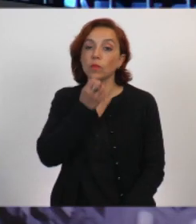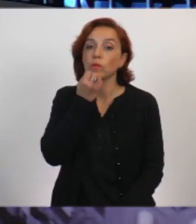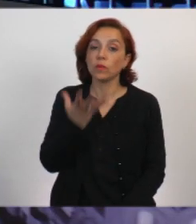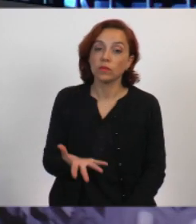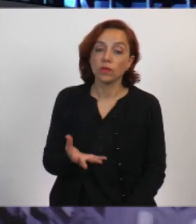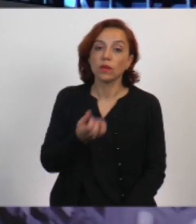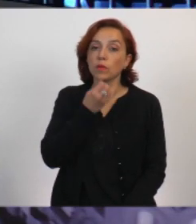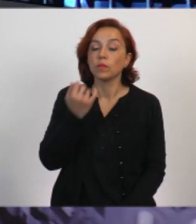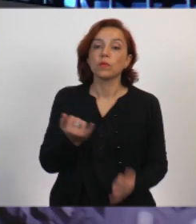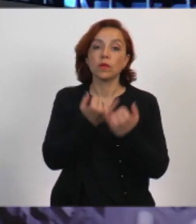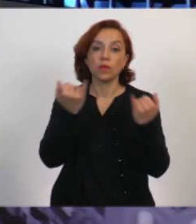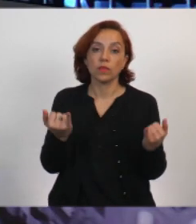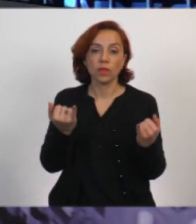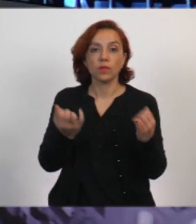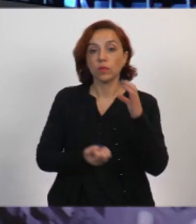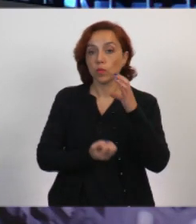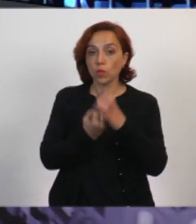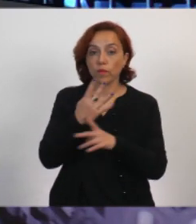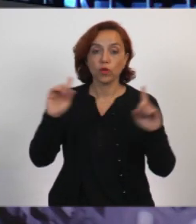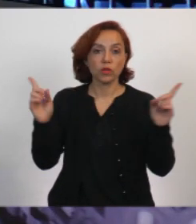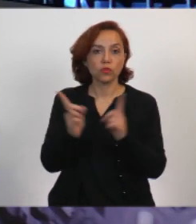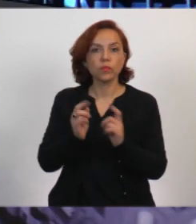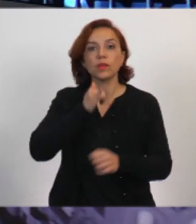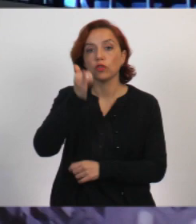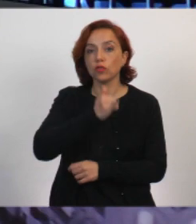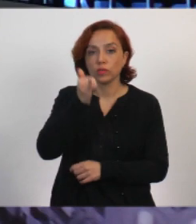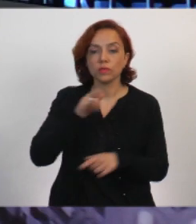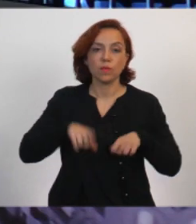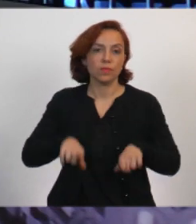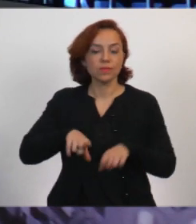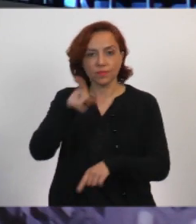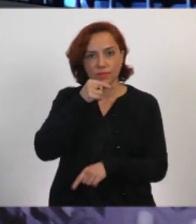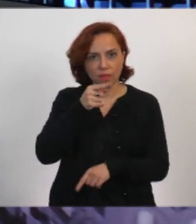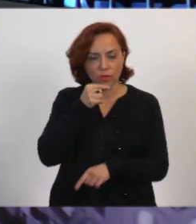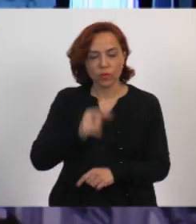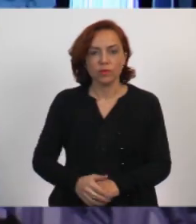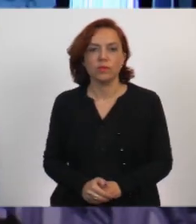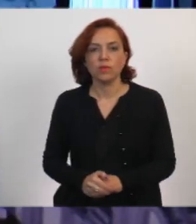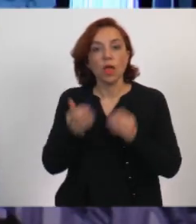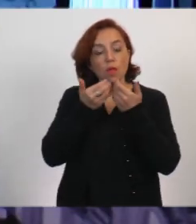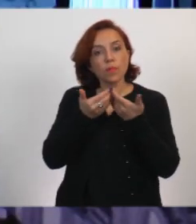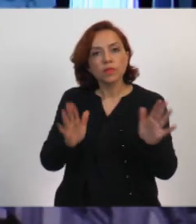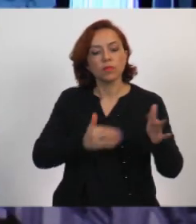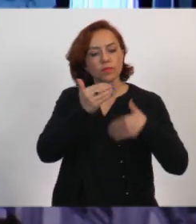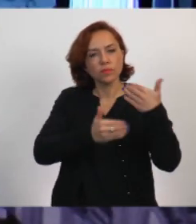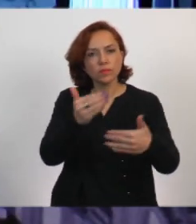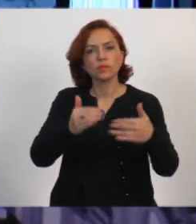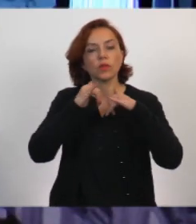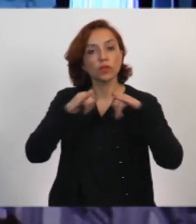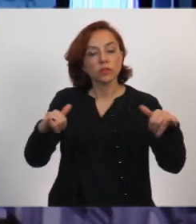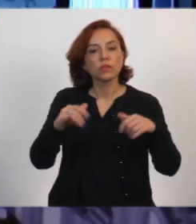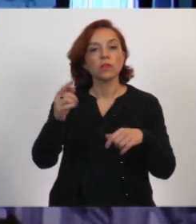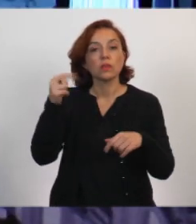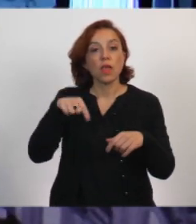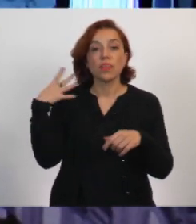¿Qué tal? Les damos la bienvenida a una nueva emisión del resumen semanal de noticias del Ministerio del Interior. Y comenzamos con el desarrollo de la